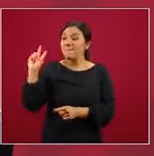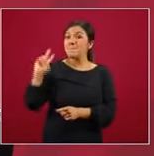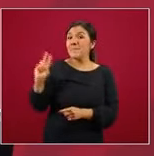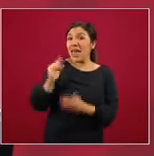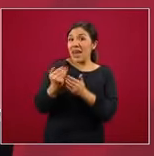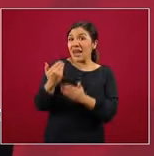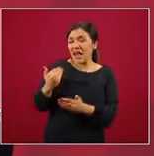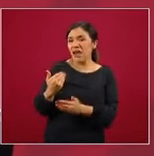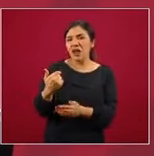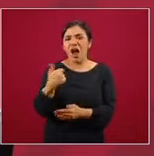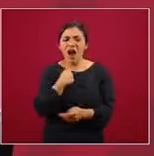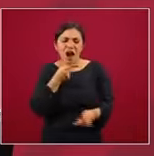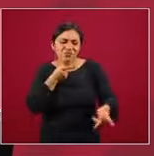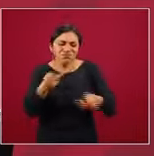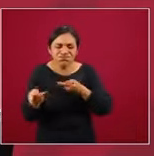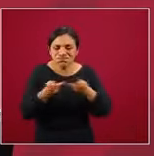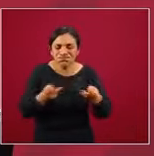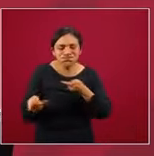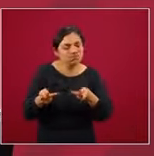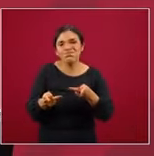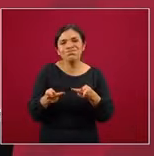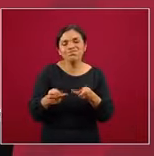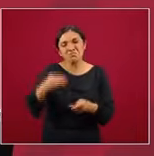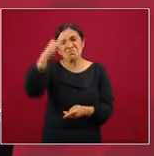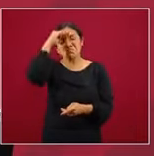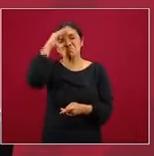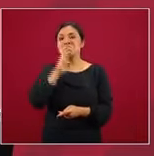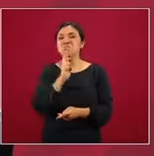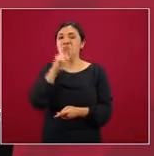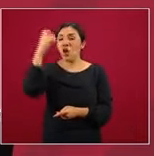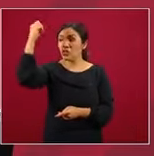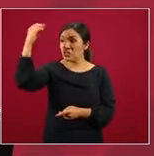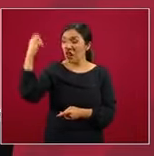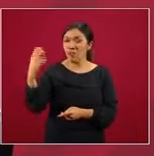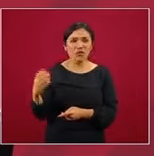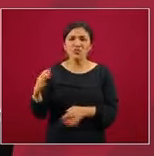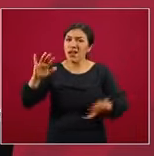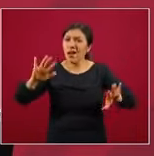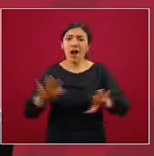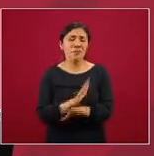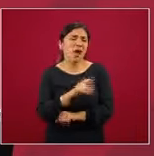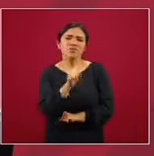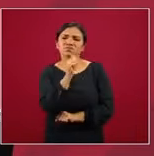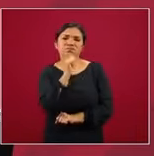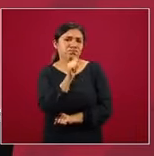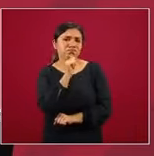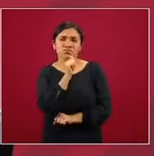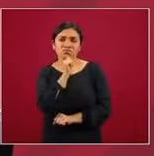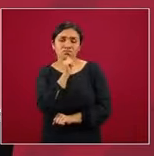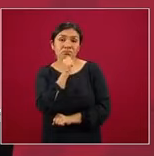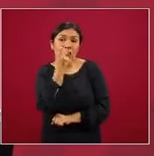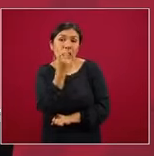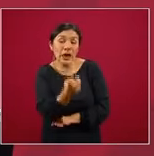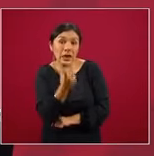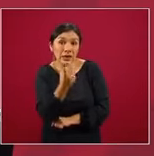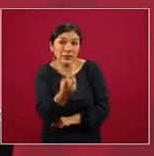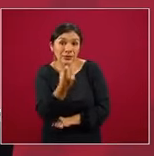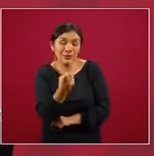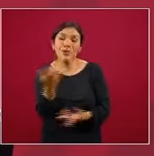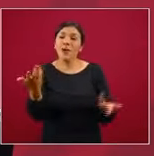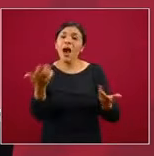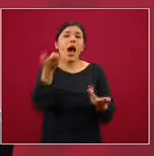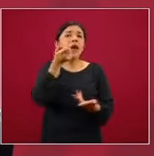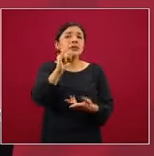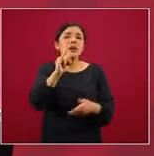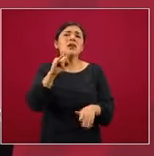reciente decidimos que el semáforo no se actualizaría, y esto desafortunadamente, como ha ocurrido